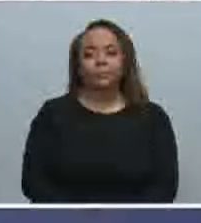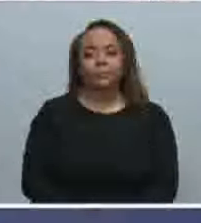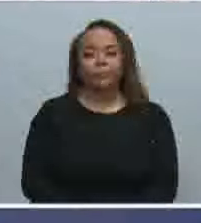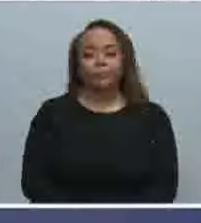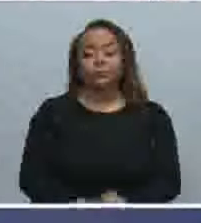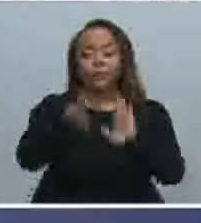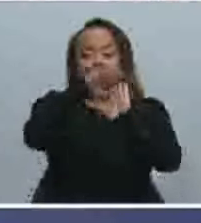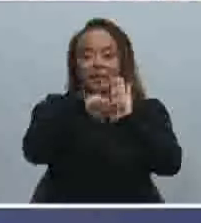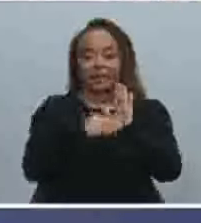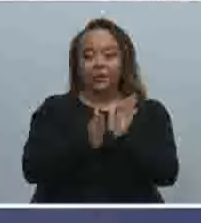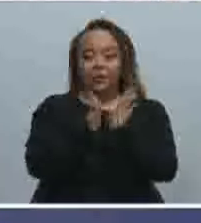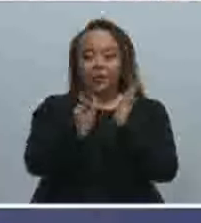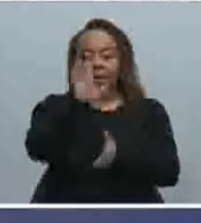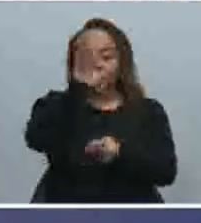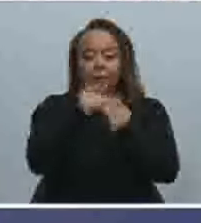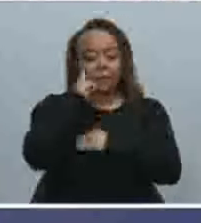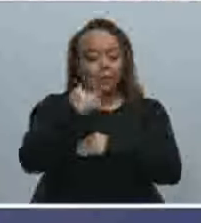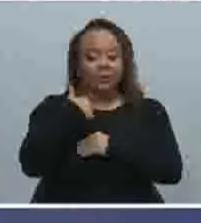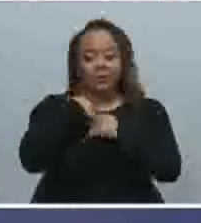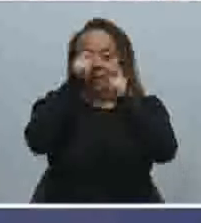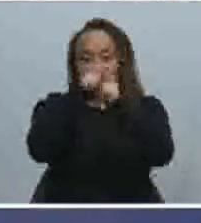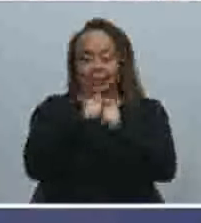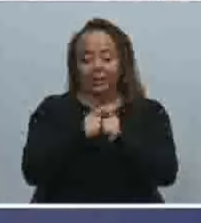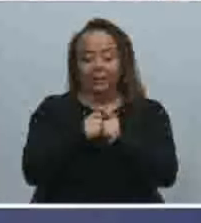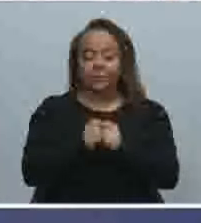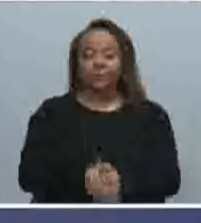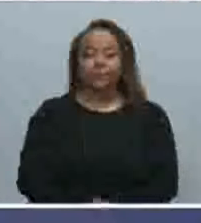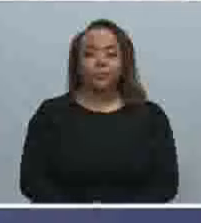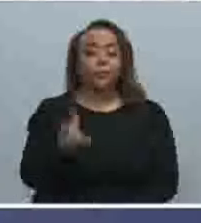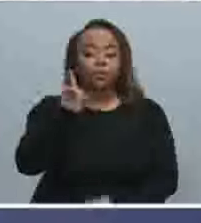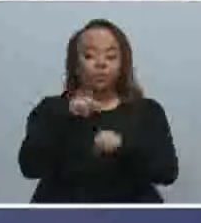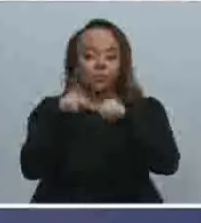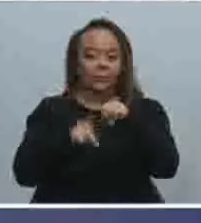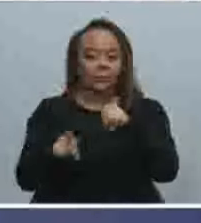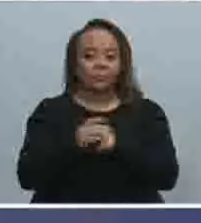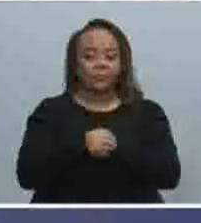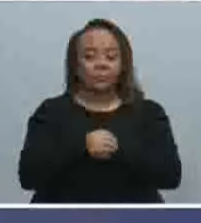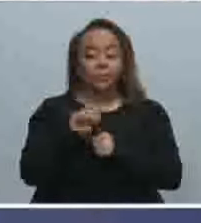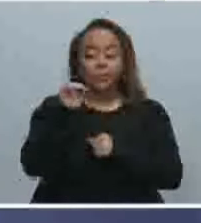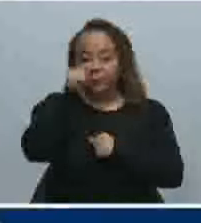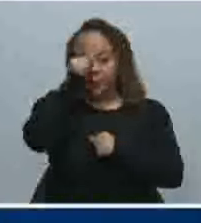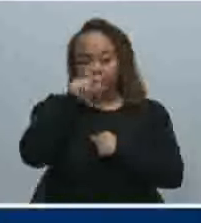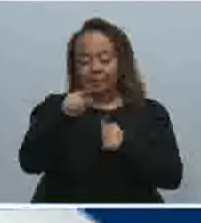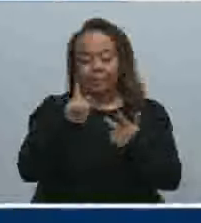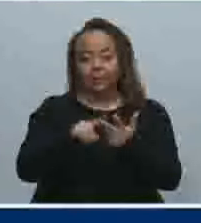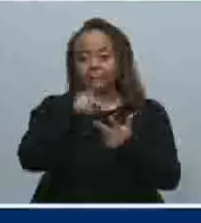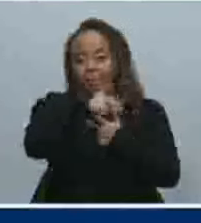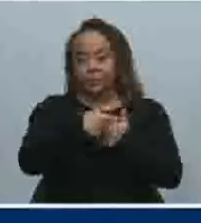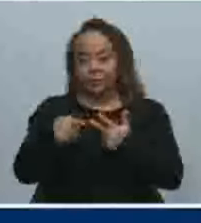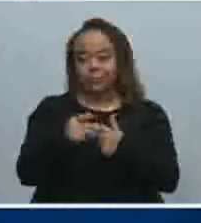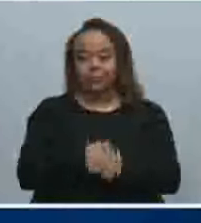tabla general acumulada para tener en detalle minucioso Dónde está Pérez Dónde está Grecia Dónde está